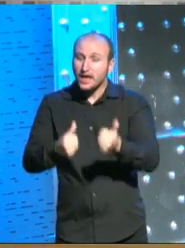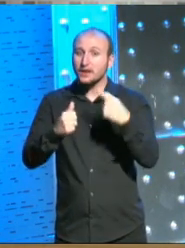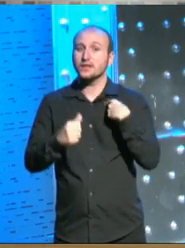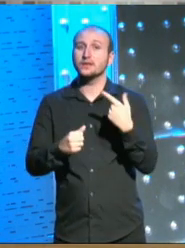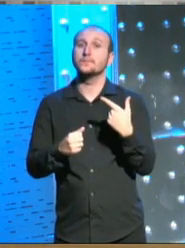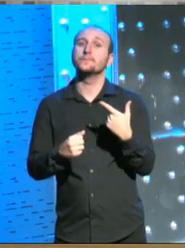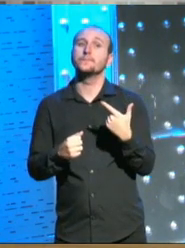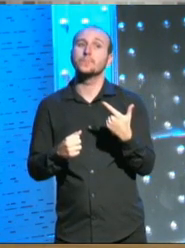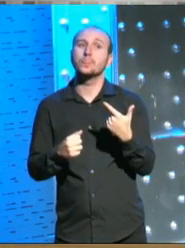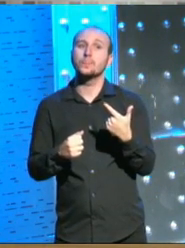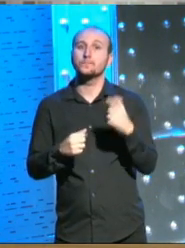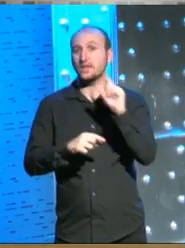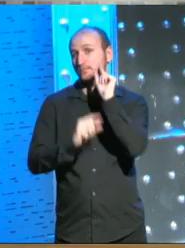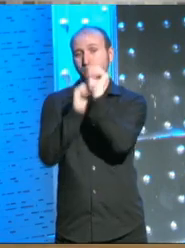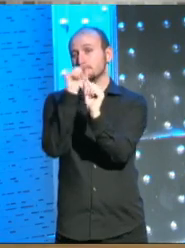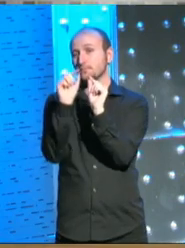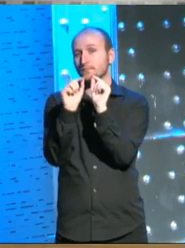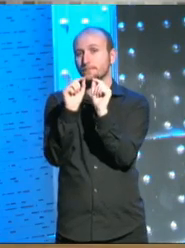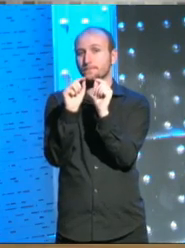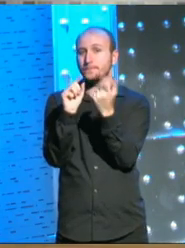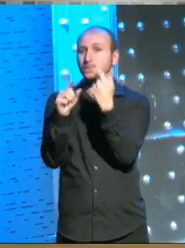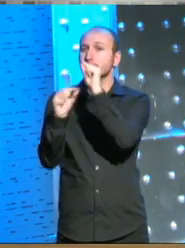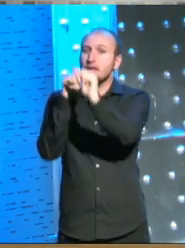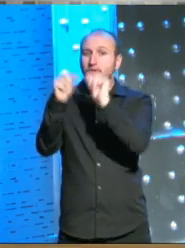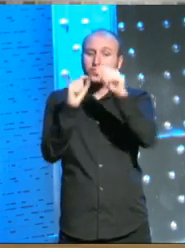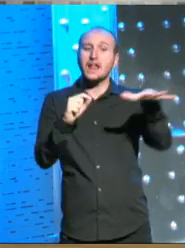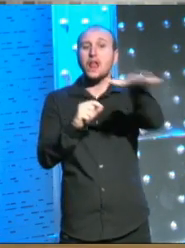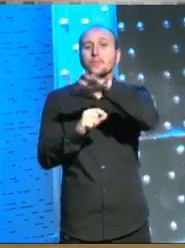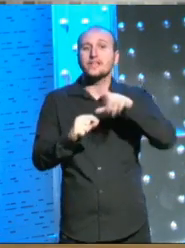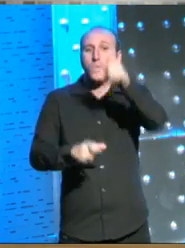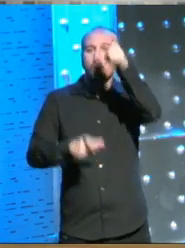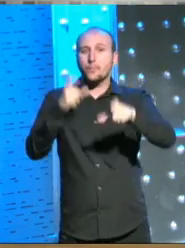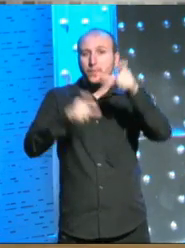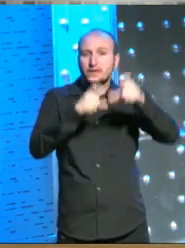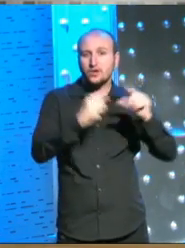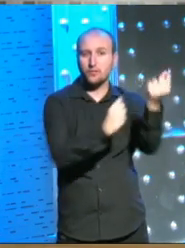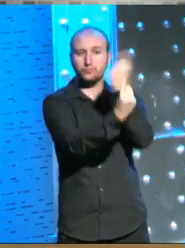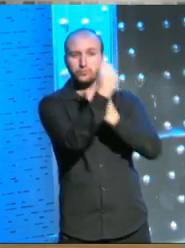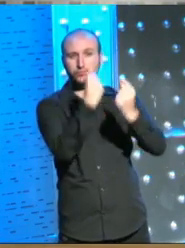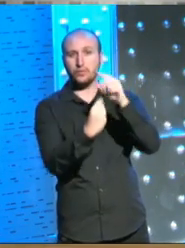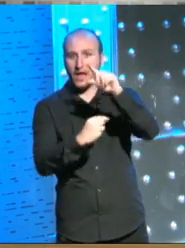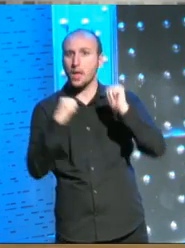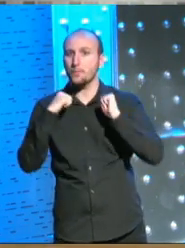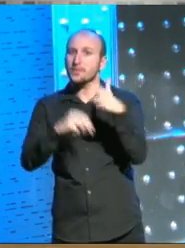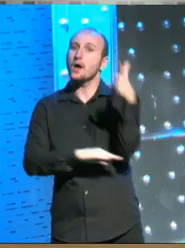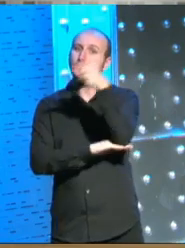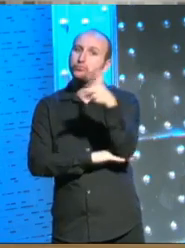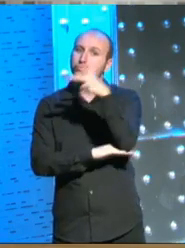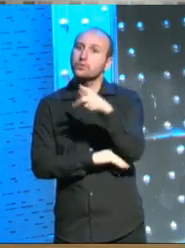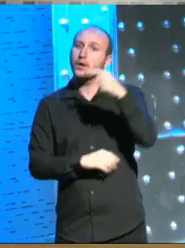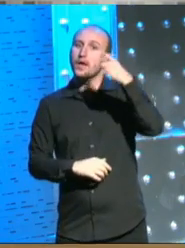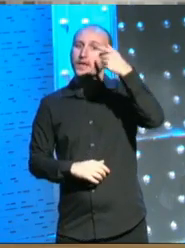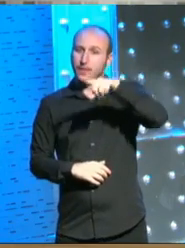de possédés, iniciación a la danza, al baile de los poseídos, empieza a filmar películas. Y es también él, junto